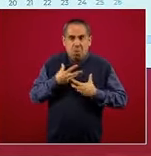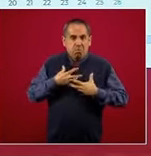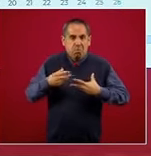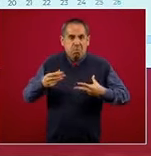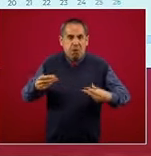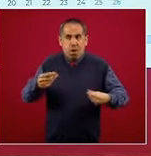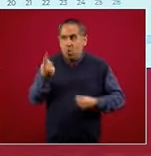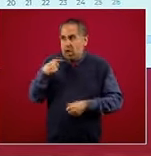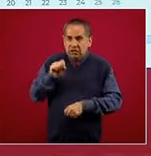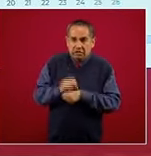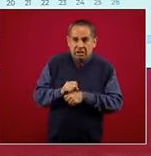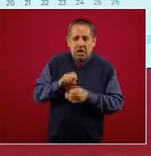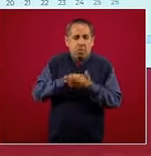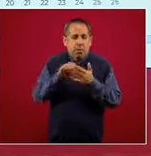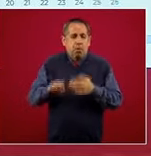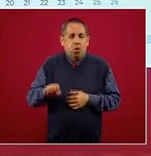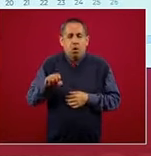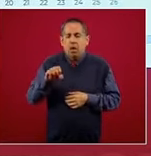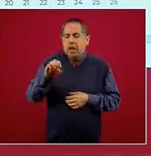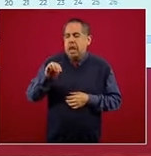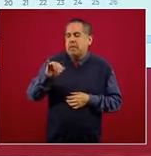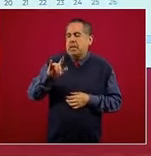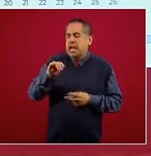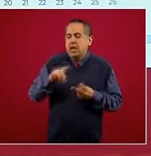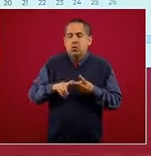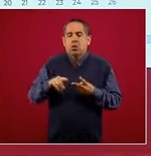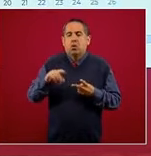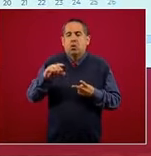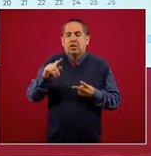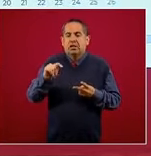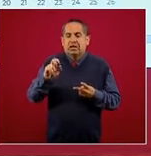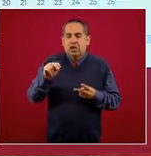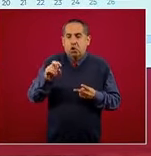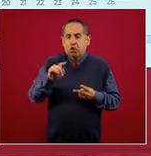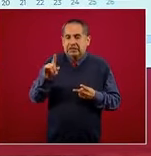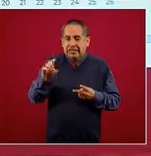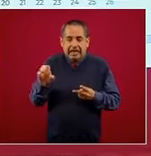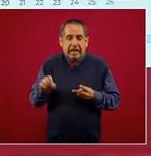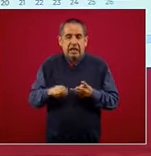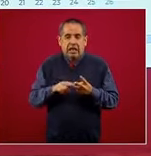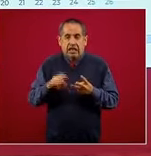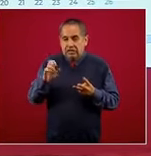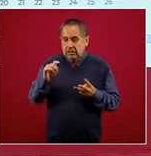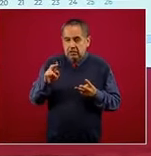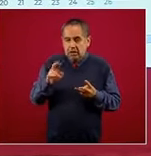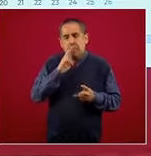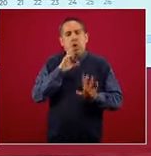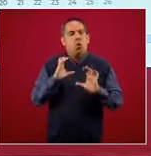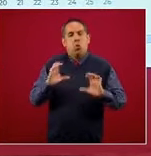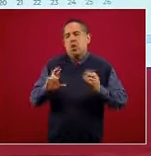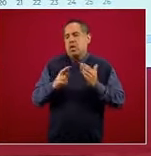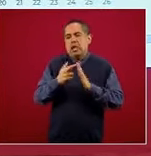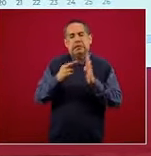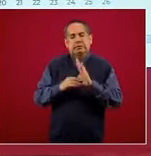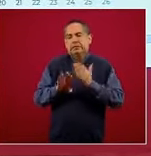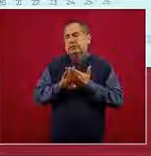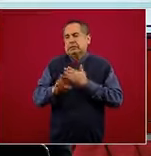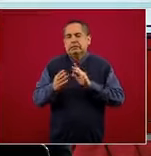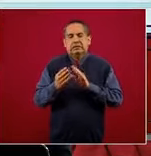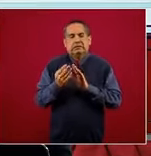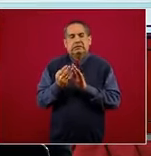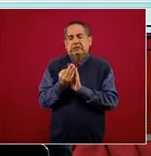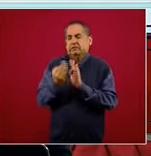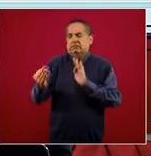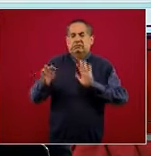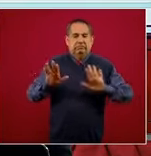las últimas semanas, como son Emiliano Zapata, Tenosique y Centro, pues bueno, tengo que aplicar las medidas que se están